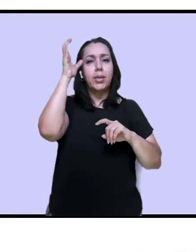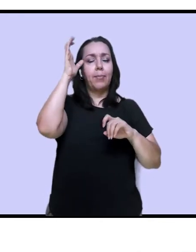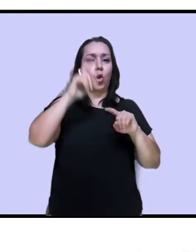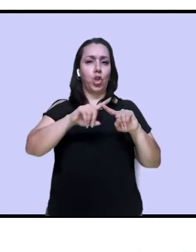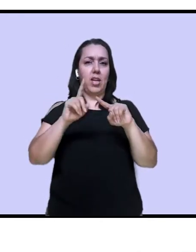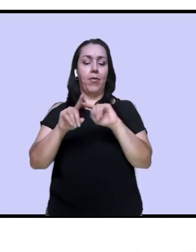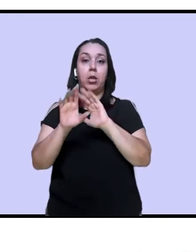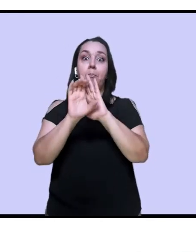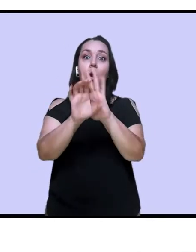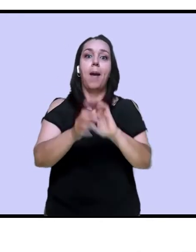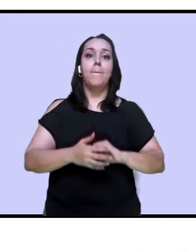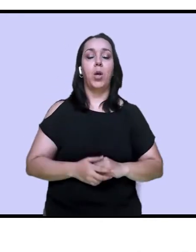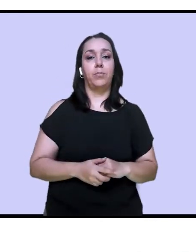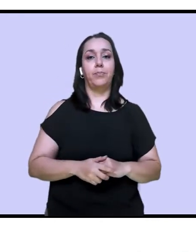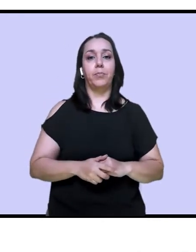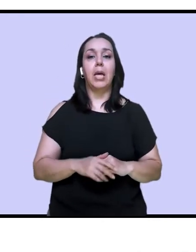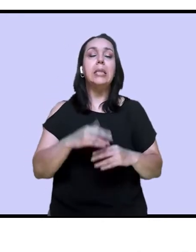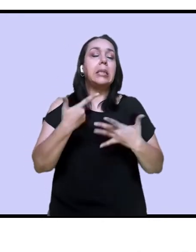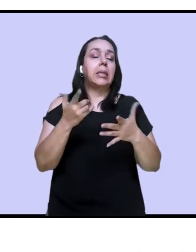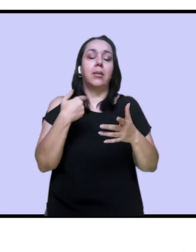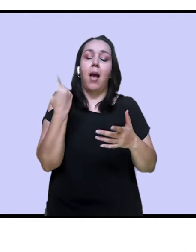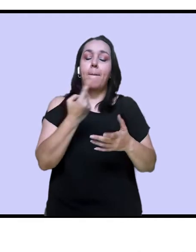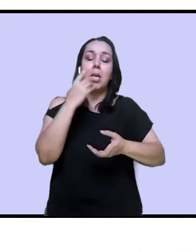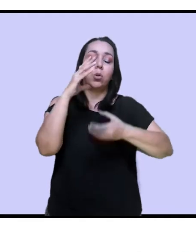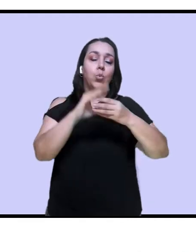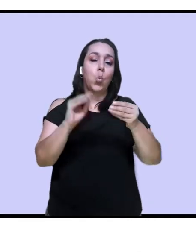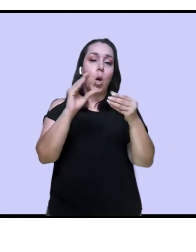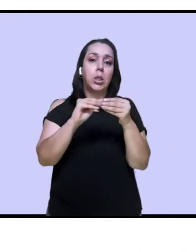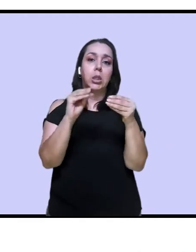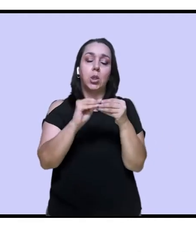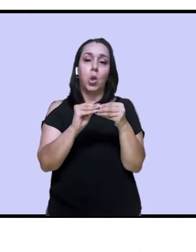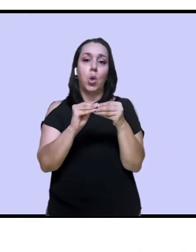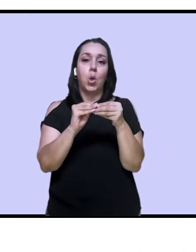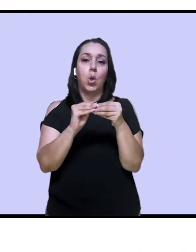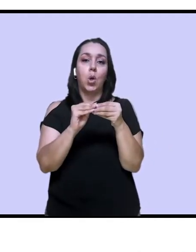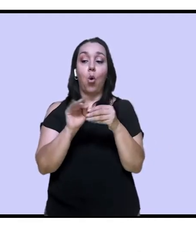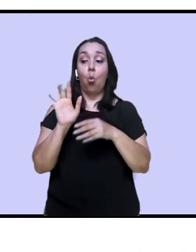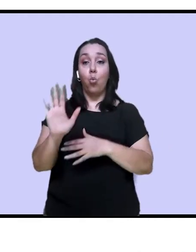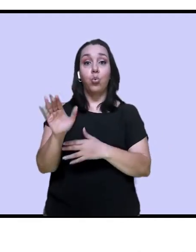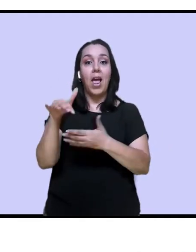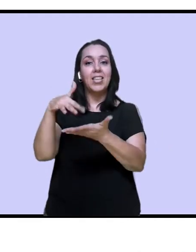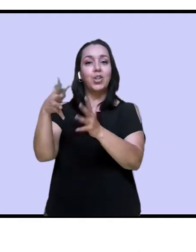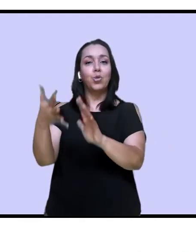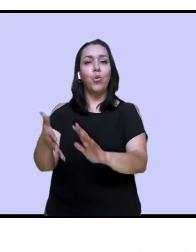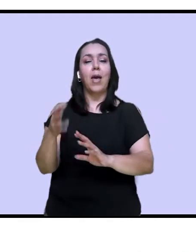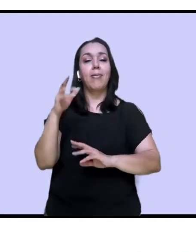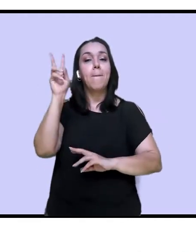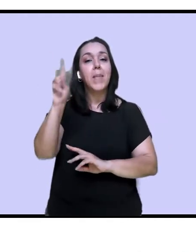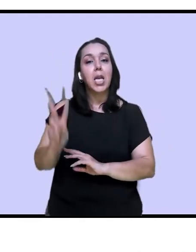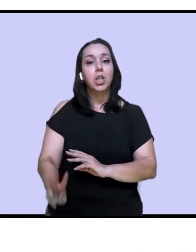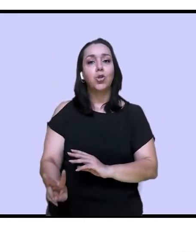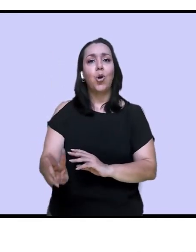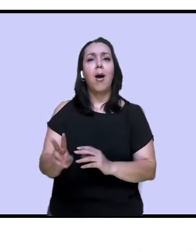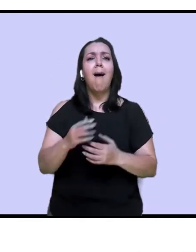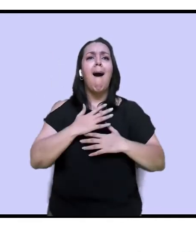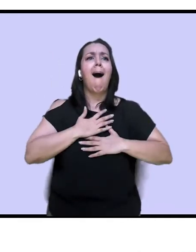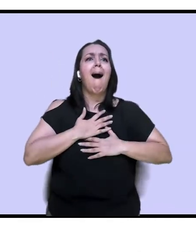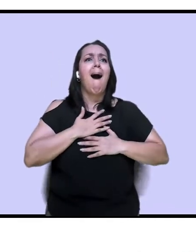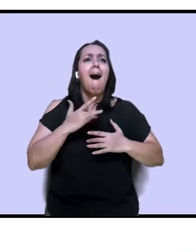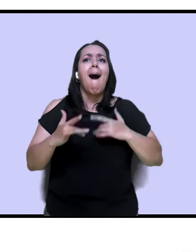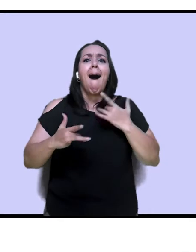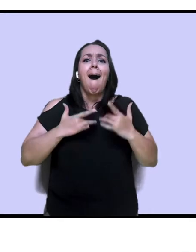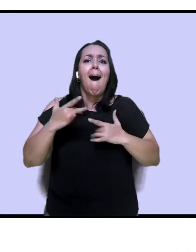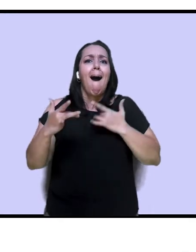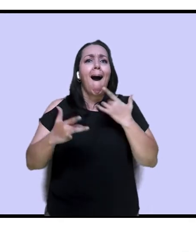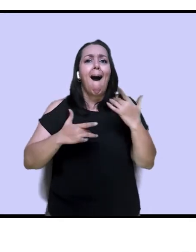connotaciones. Como por ejemplo, y siempre les cuento, que un estudiante venezolano se